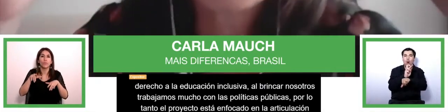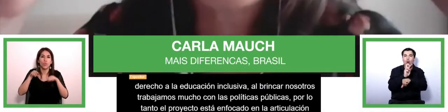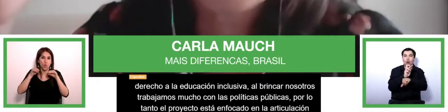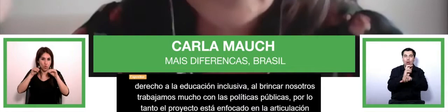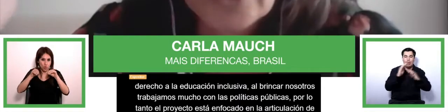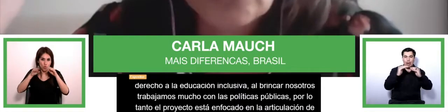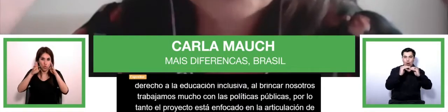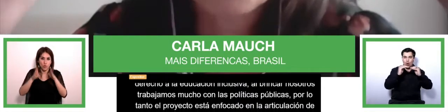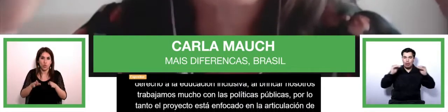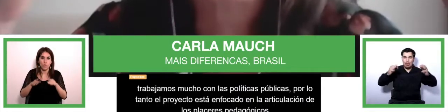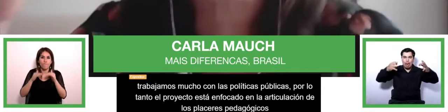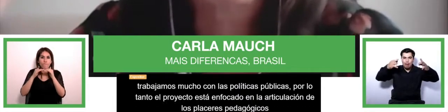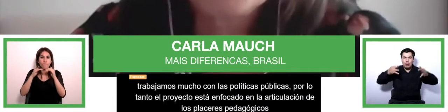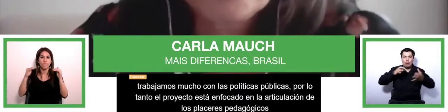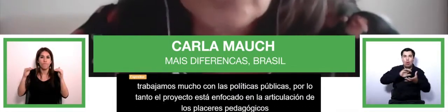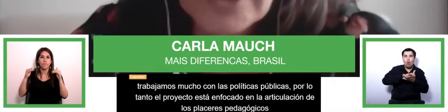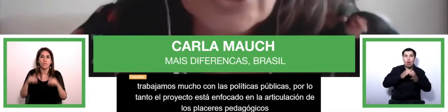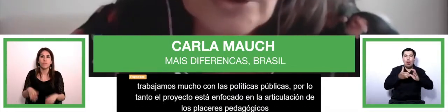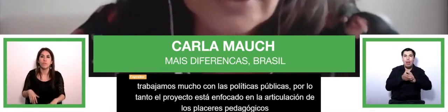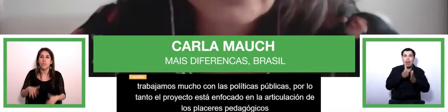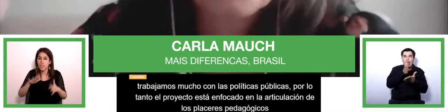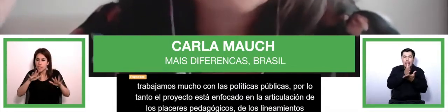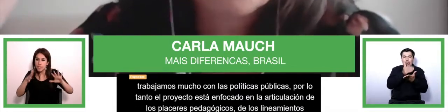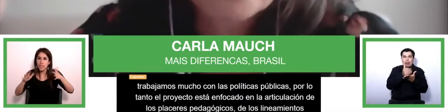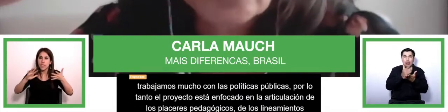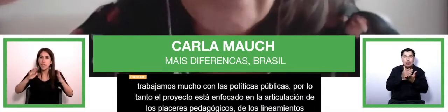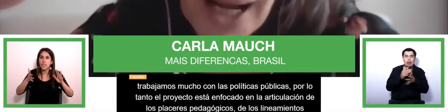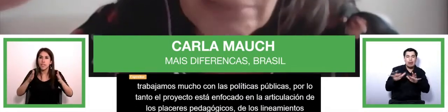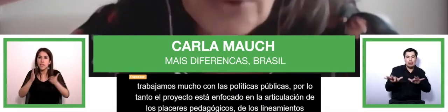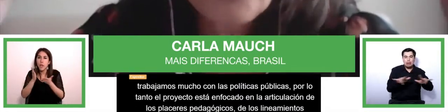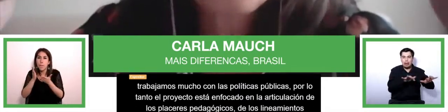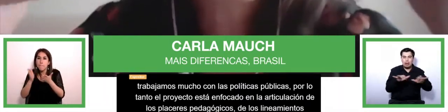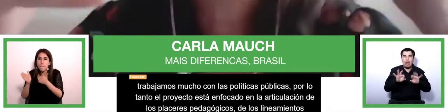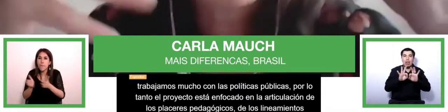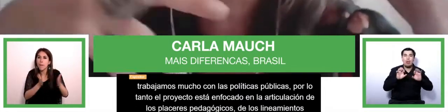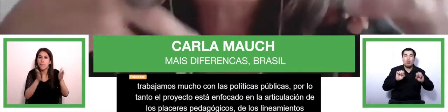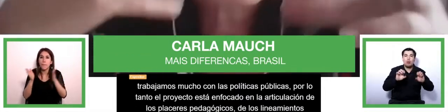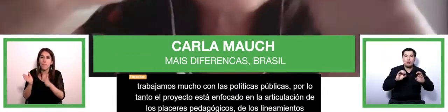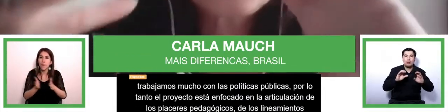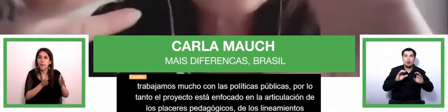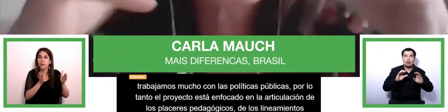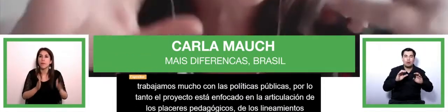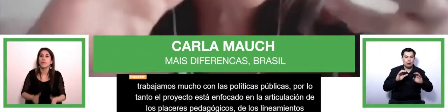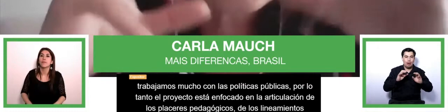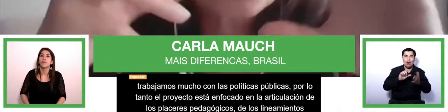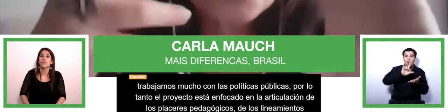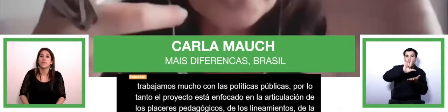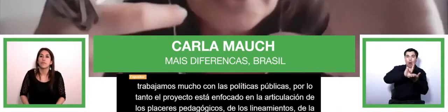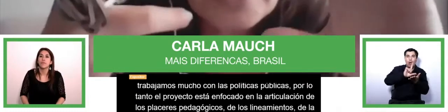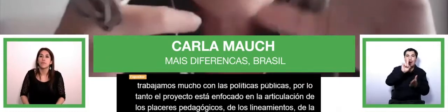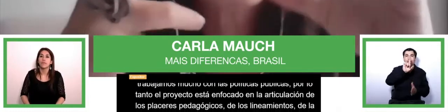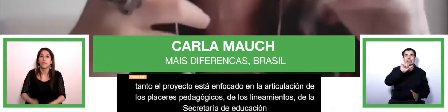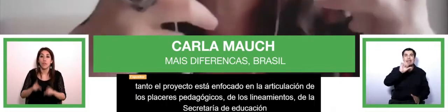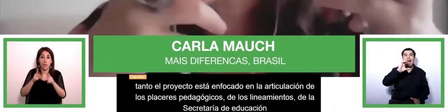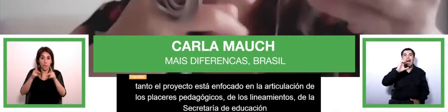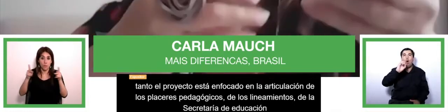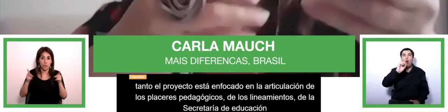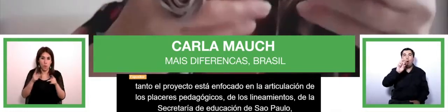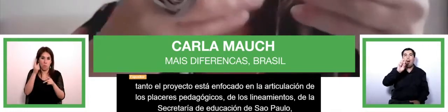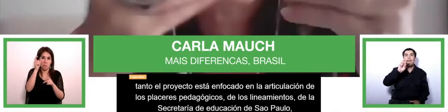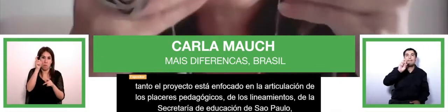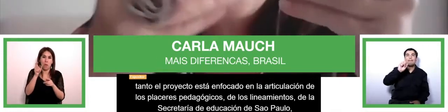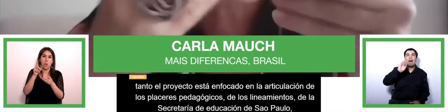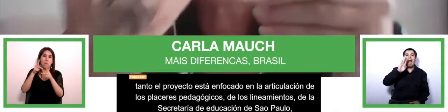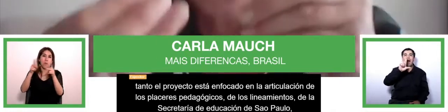lineamientos estratégicos de la Secretaría de Educación de San Pablo, haciendo una metodología